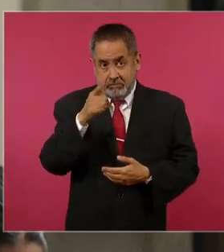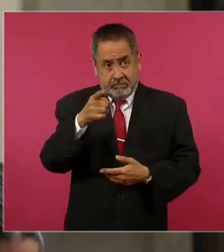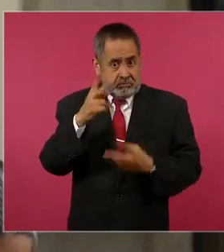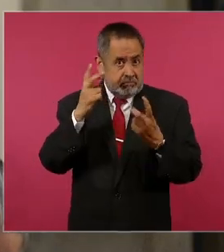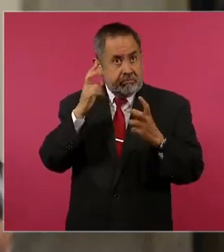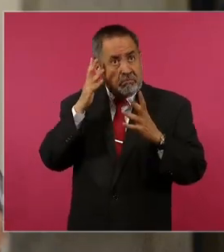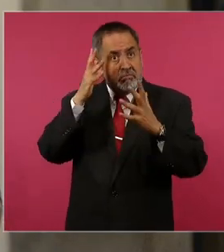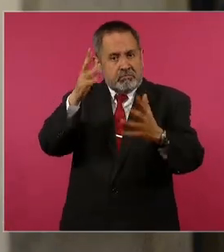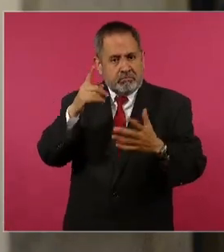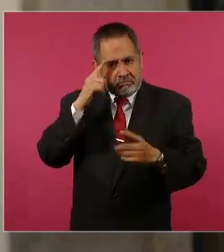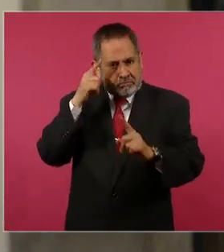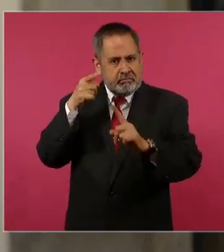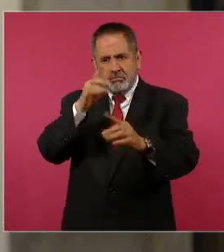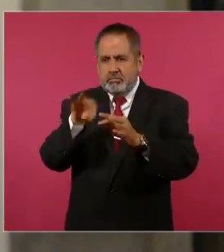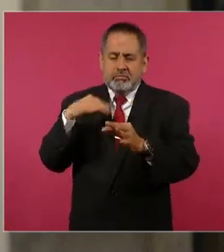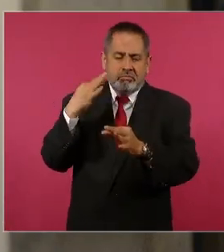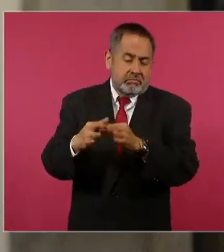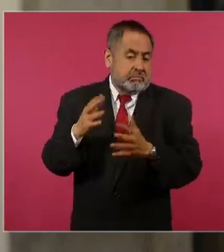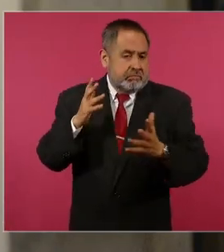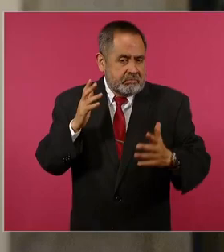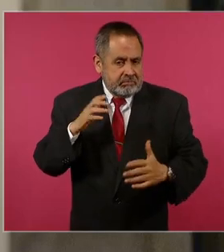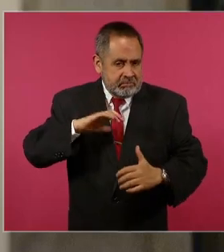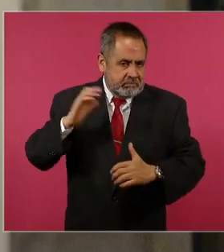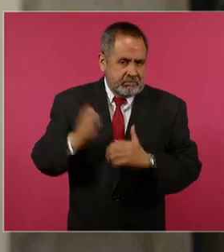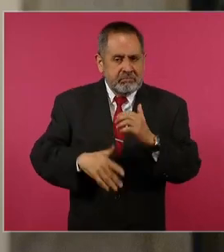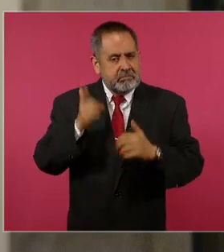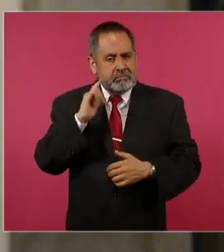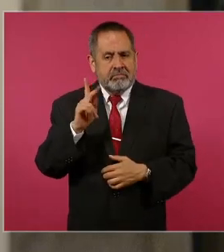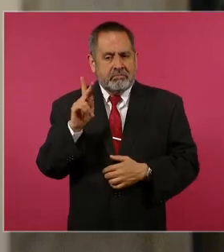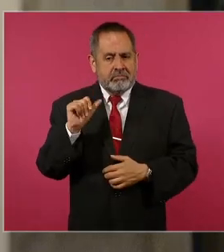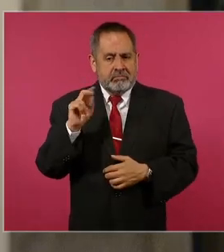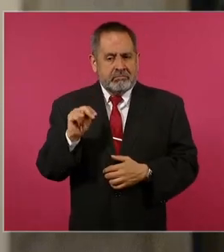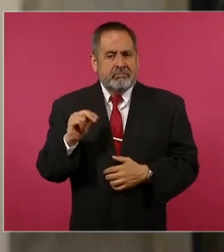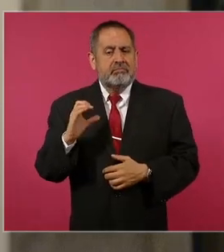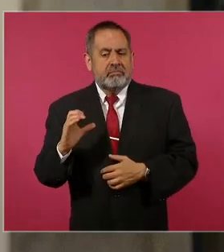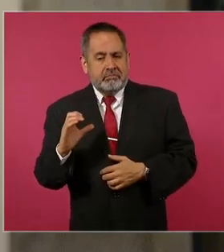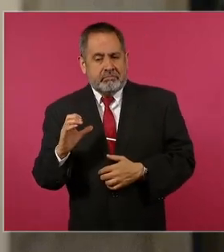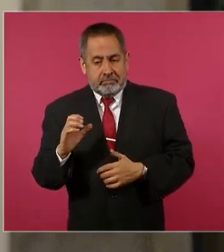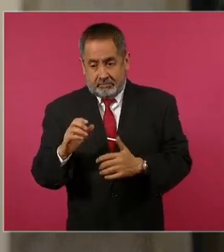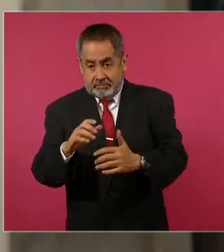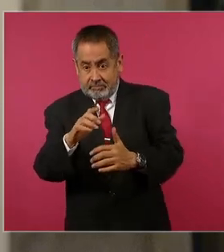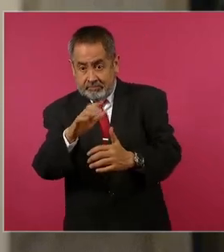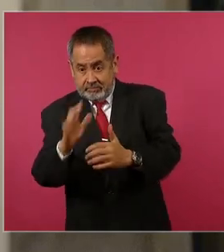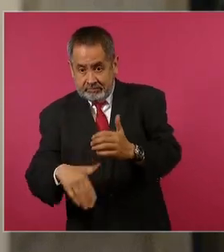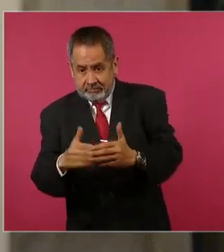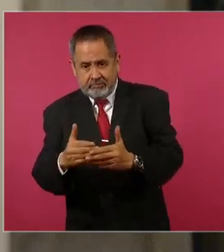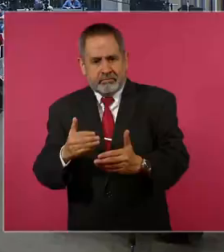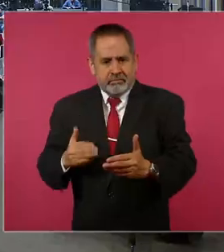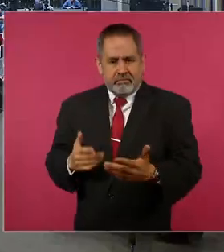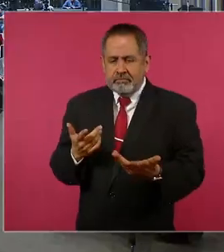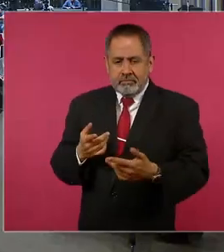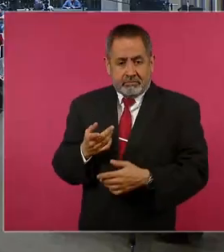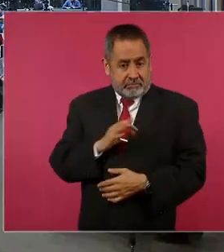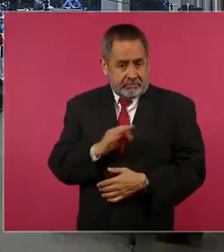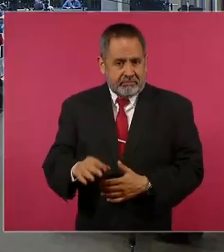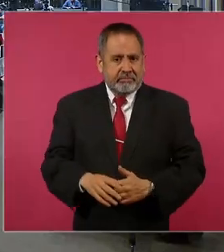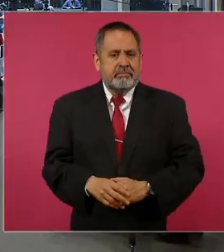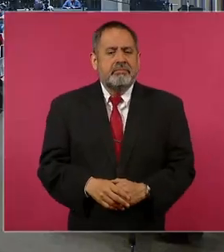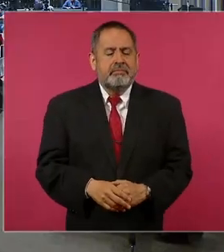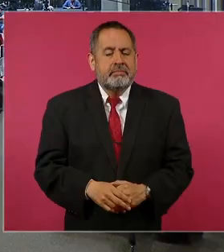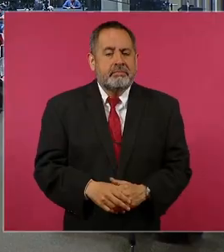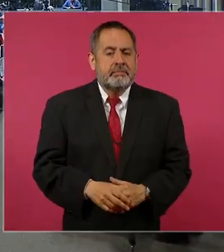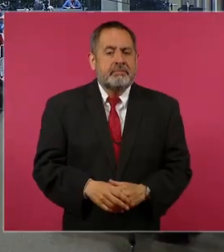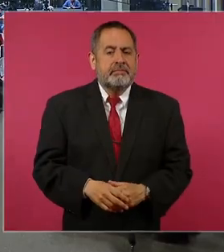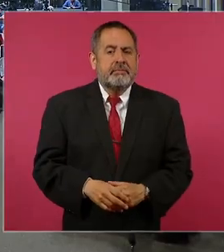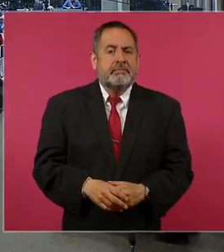suyo, sería una meta antes de concluir su gobierno, si va a haber Plan C antes del 1 de octubre? Gracias. Lo voy a hablar